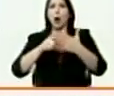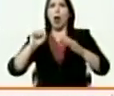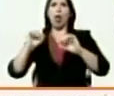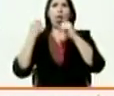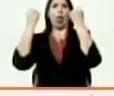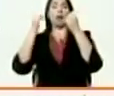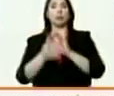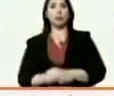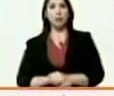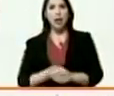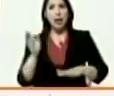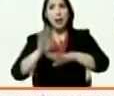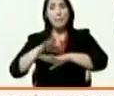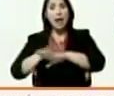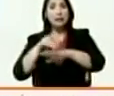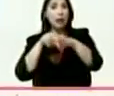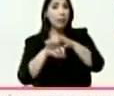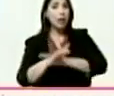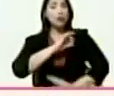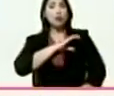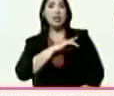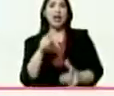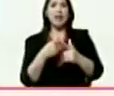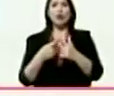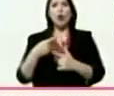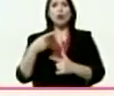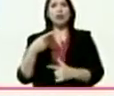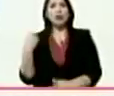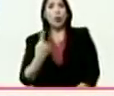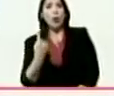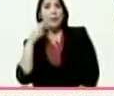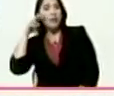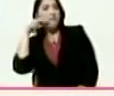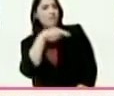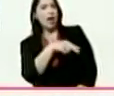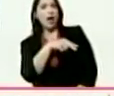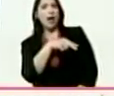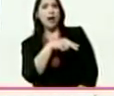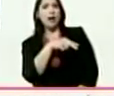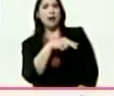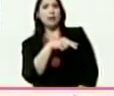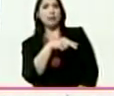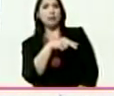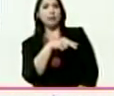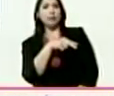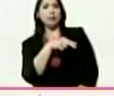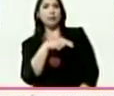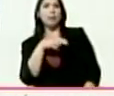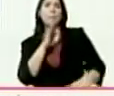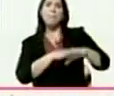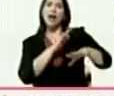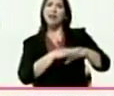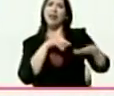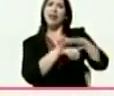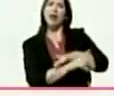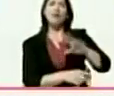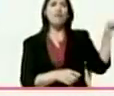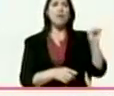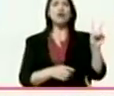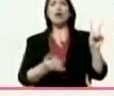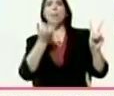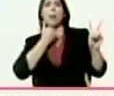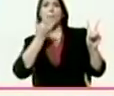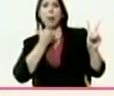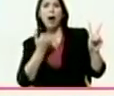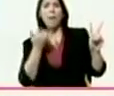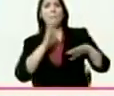barbarie que allí ocurre, pero solamente fijar sus reflectores con lo que ocurre o con los errores que pudiera